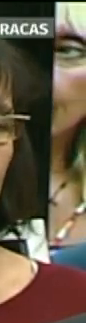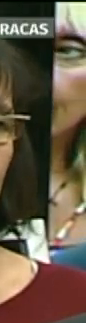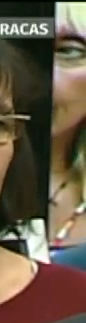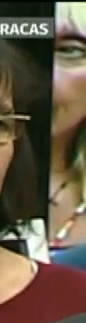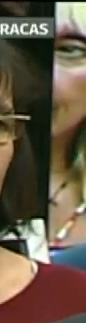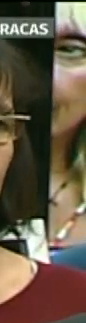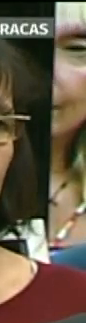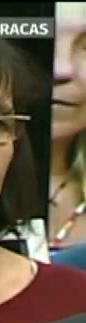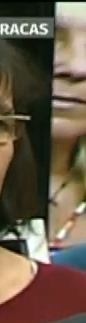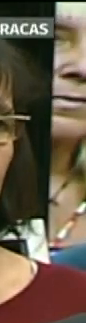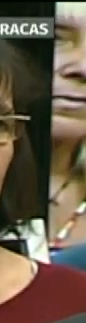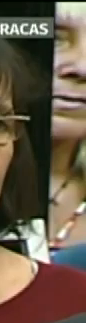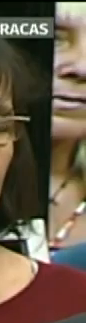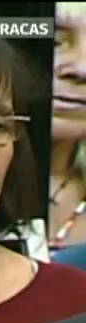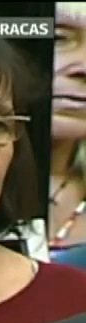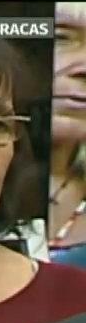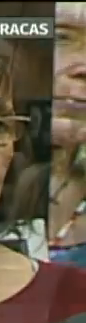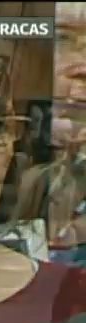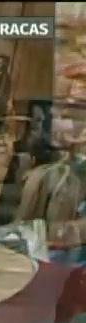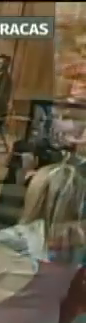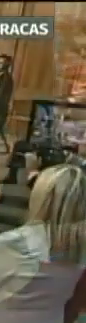respuesta?